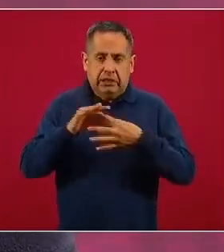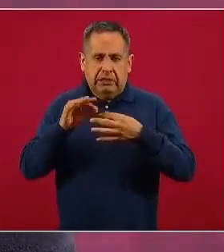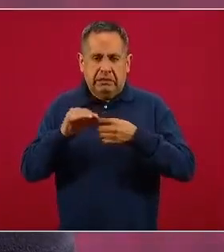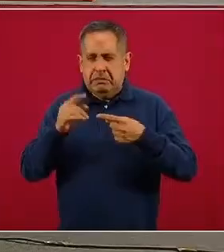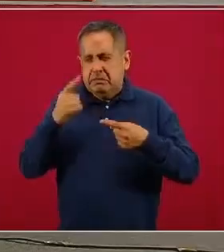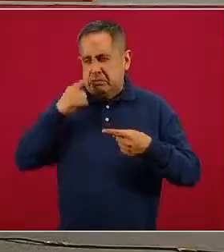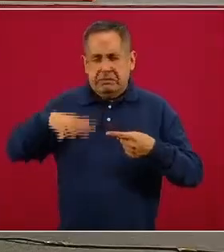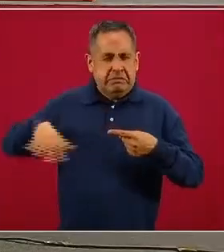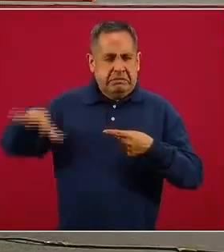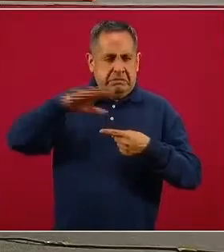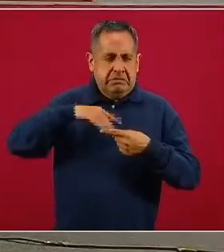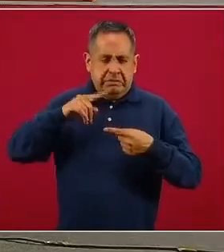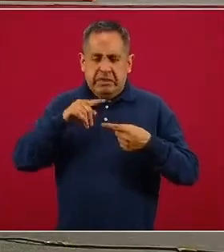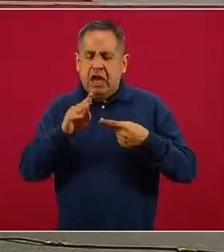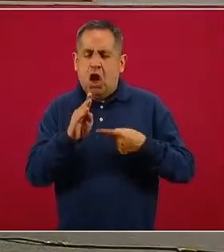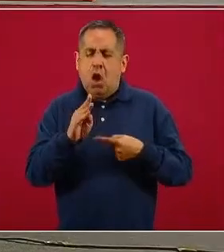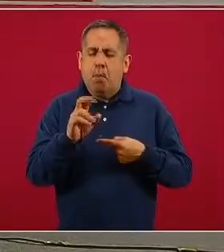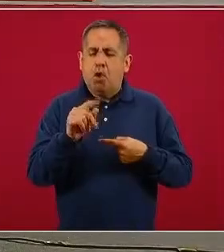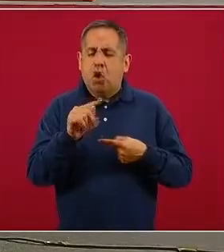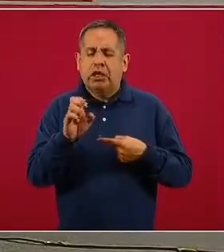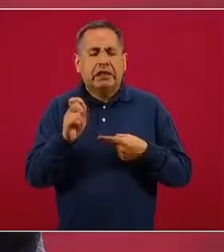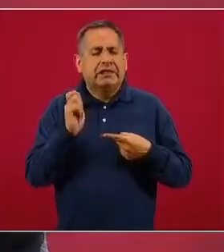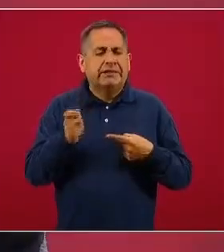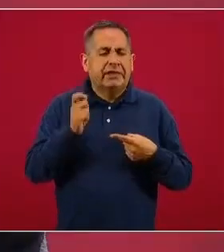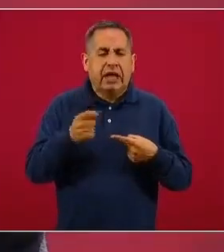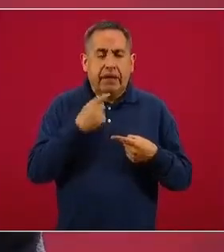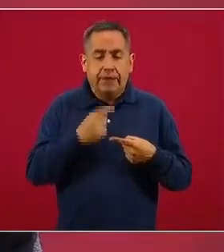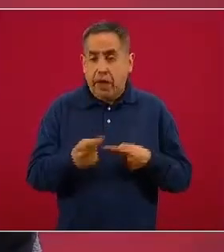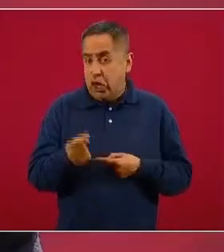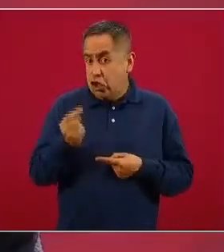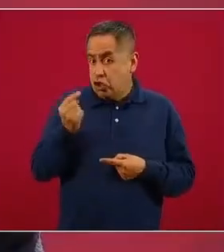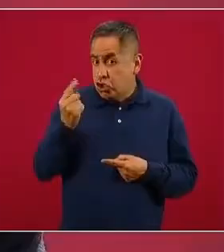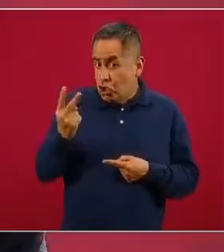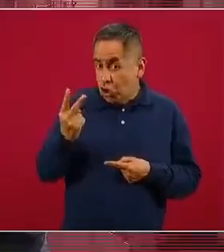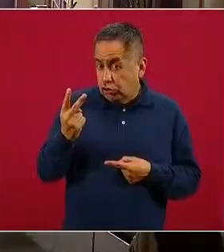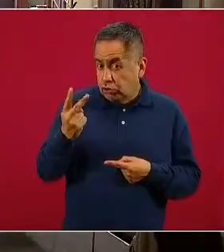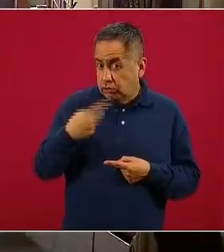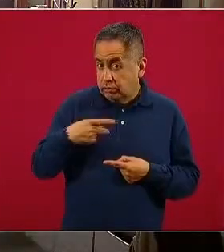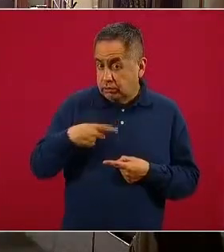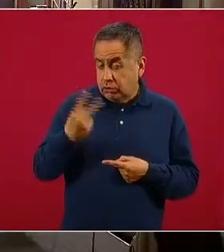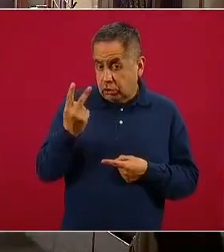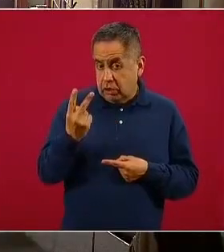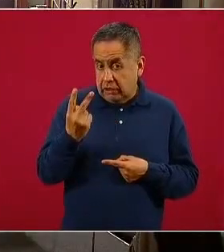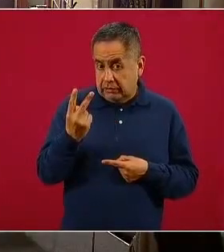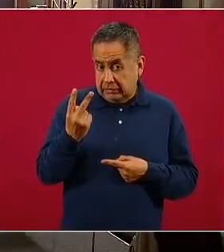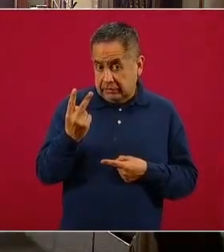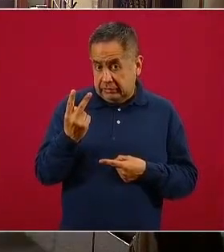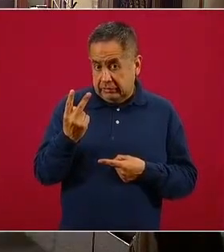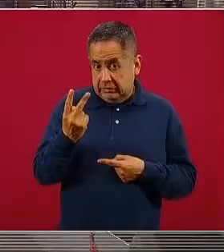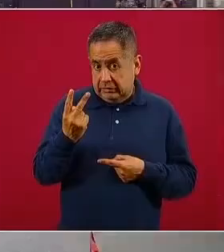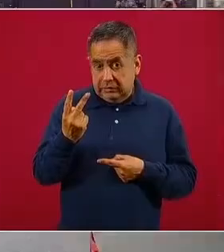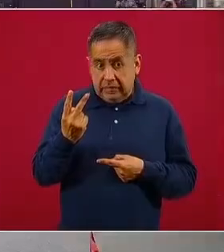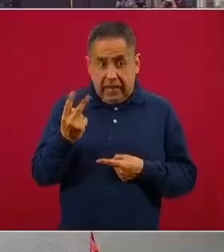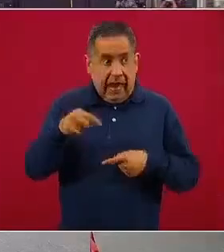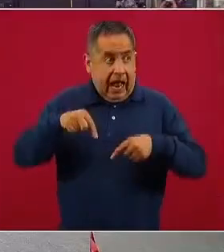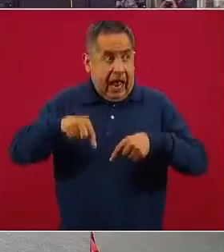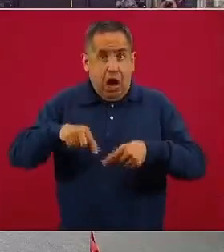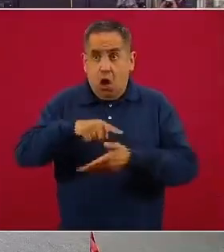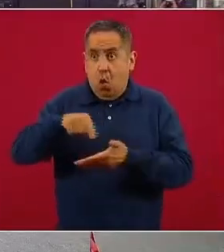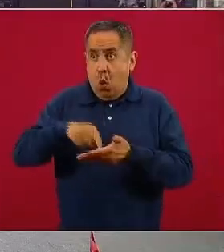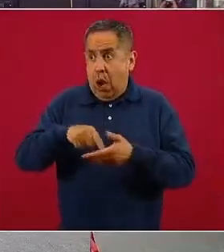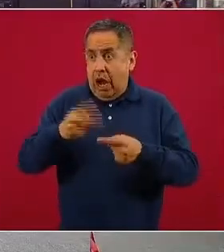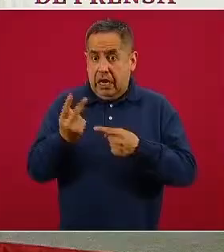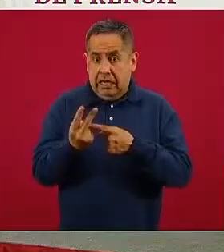sencilla que se tiene de brote habla que 2 personas en su momento presentes en el brote y que